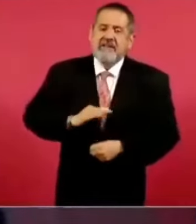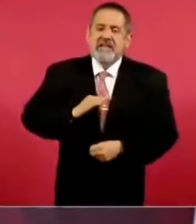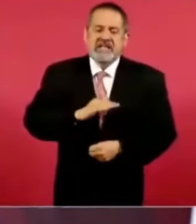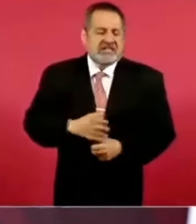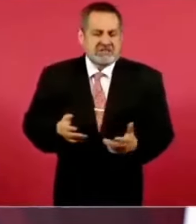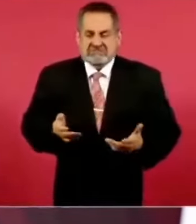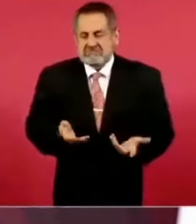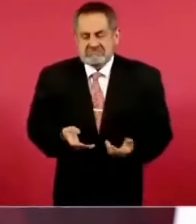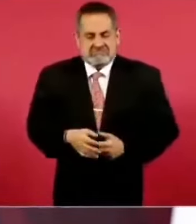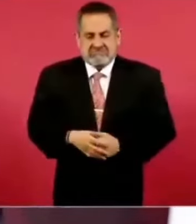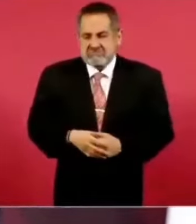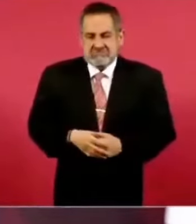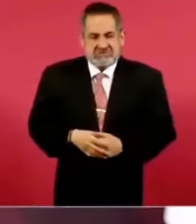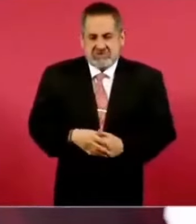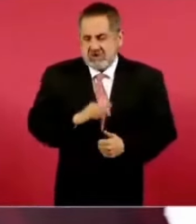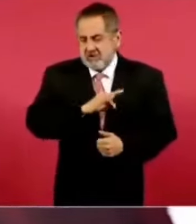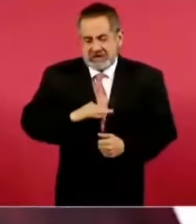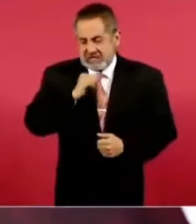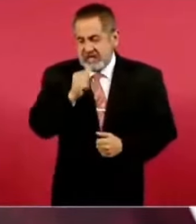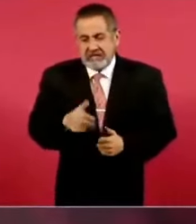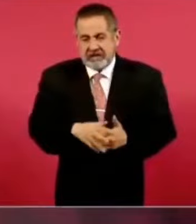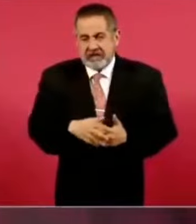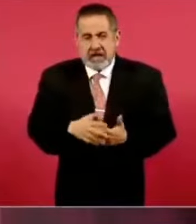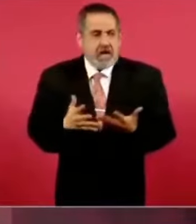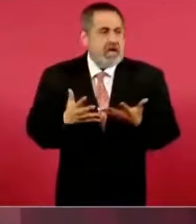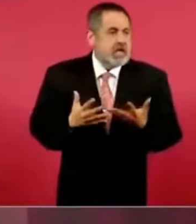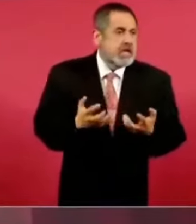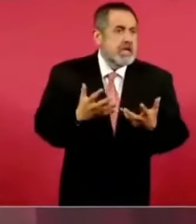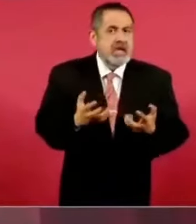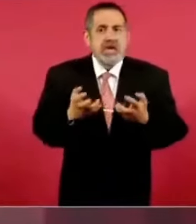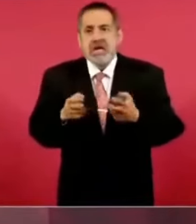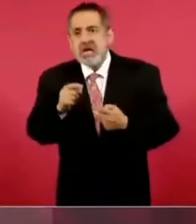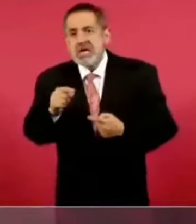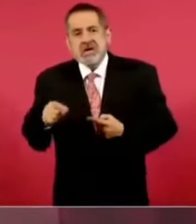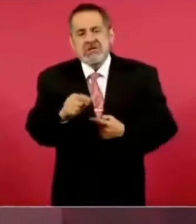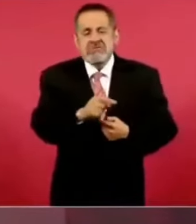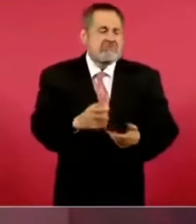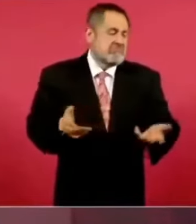La búsqueda de lo material.